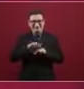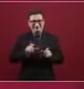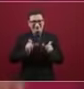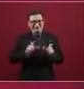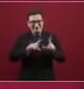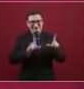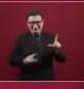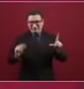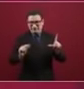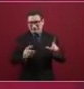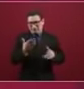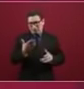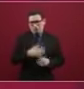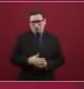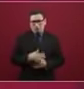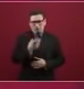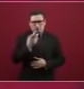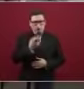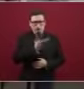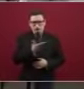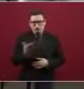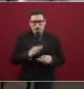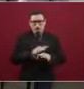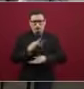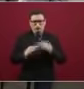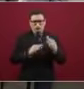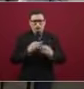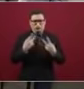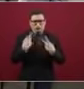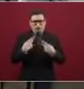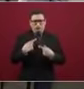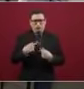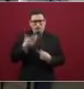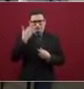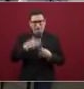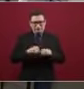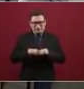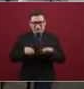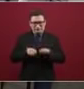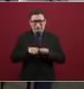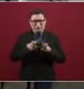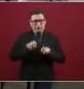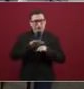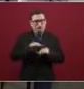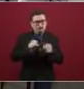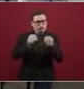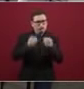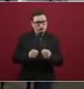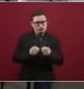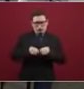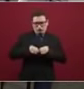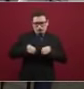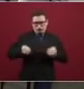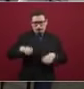Por eso les pedí a todos los integrantes del Gabinete de Seguridad y a